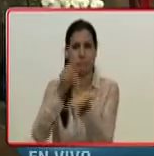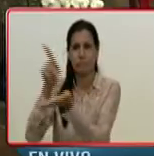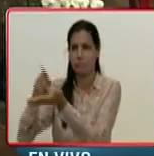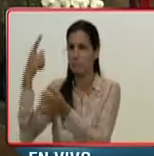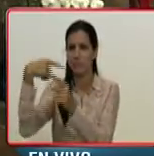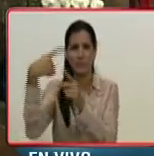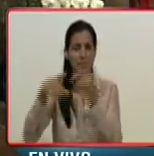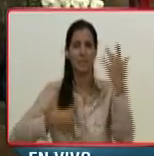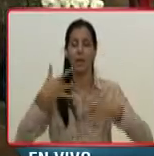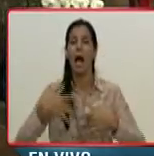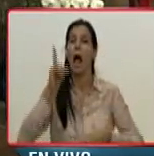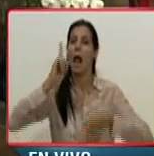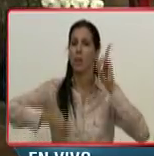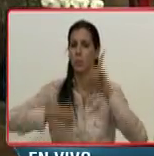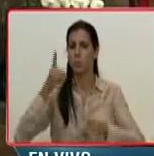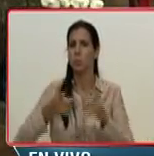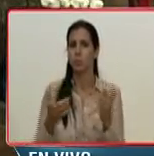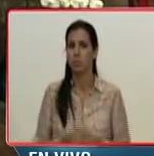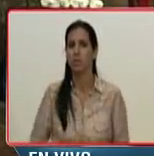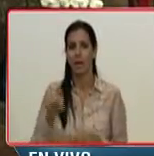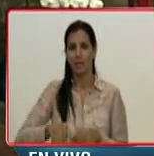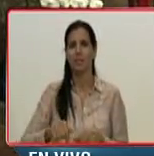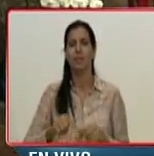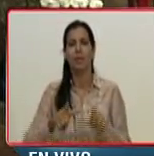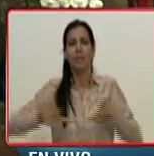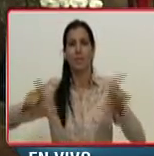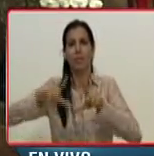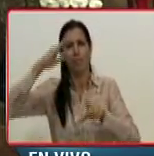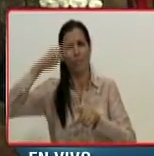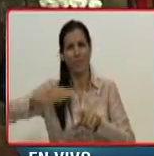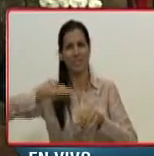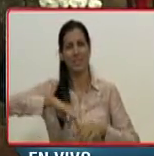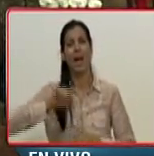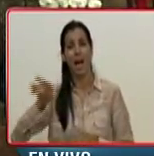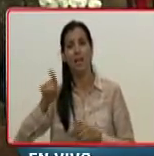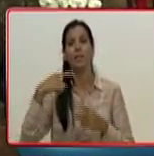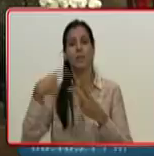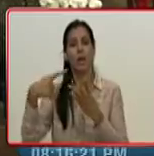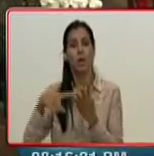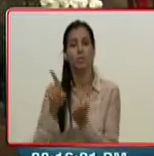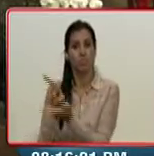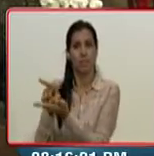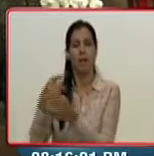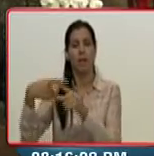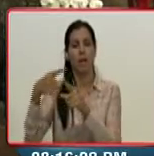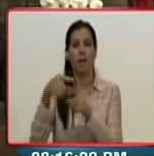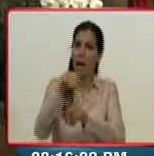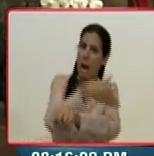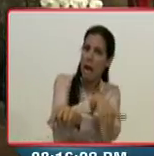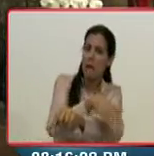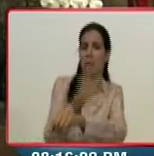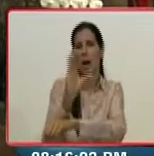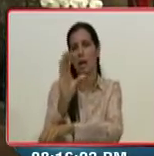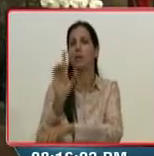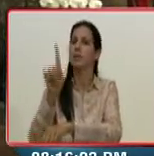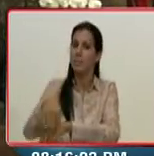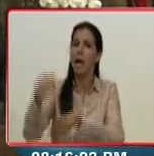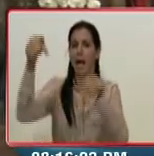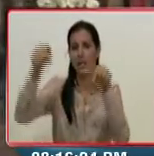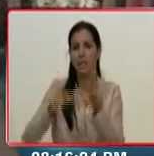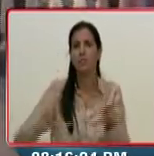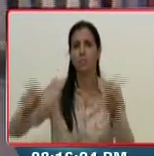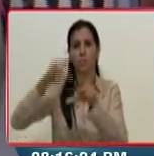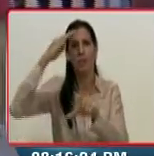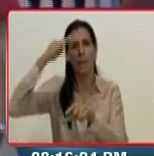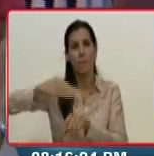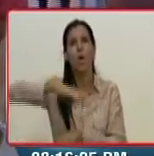actividades, muchas de ellas en el Fuerte Tiuna en Caracas, otras en las calles de Caracas y también otras tantas acá en el cuartel de la montaña,